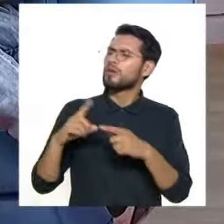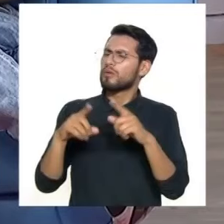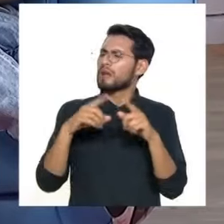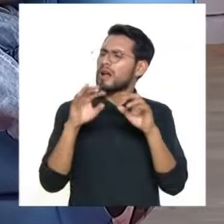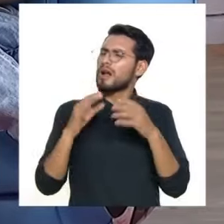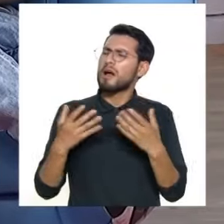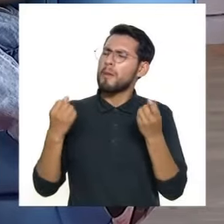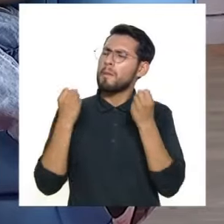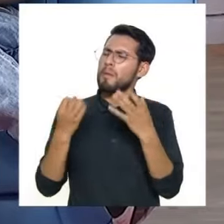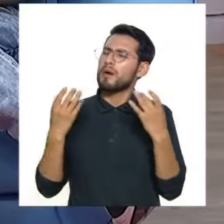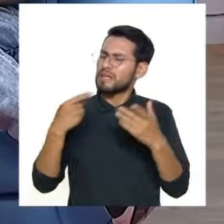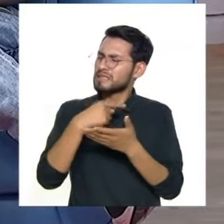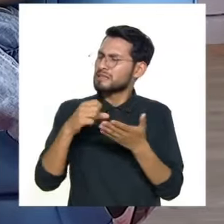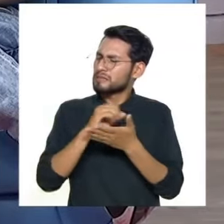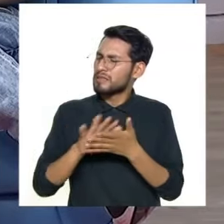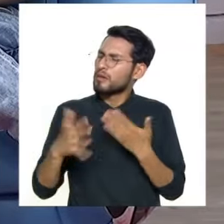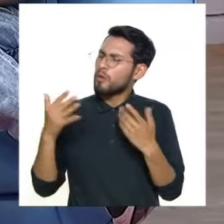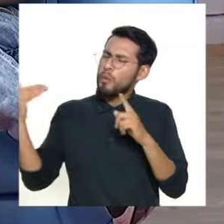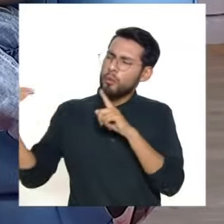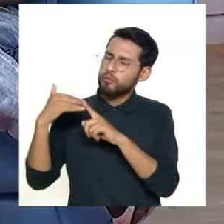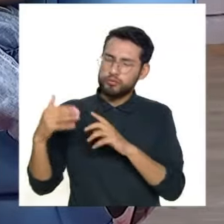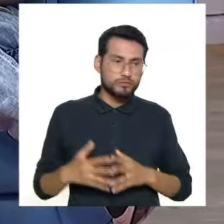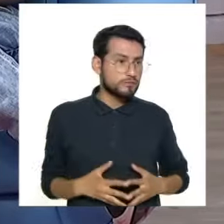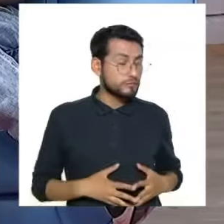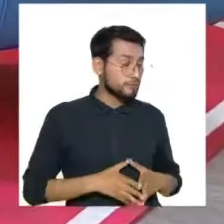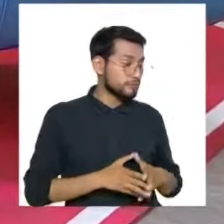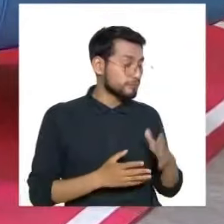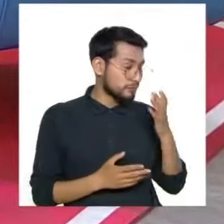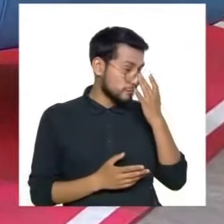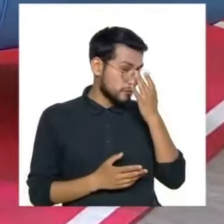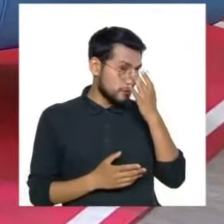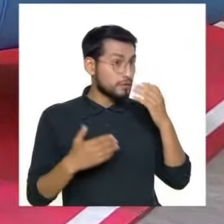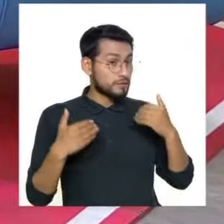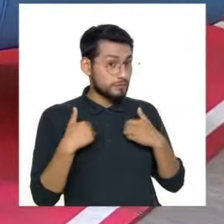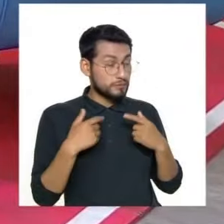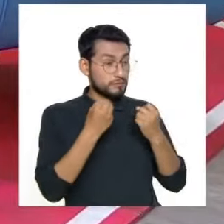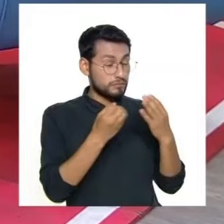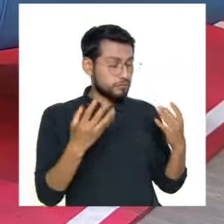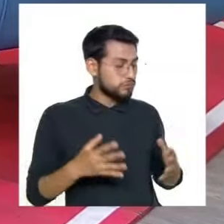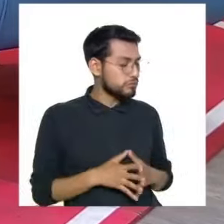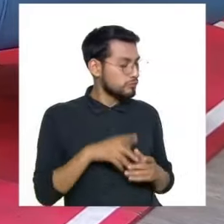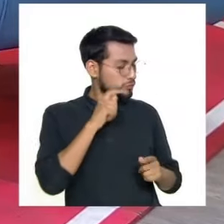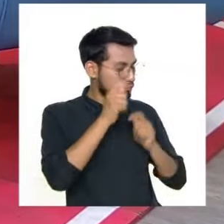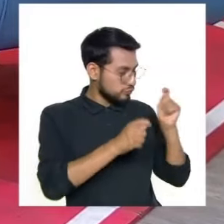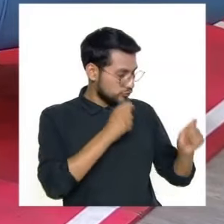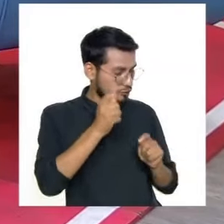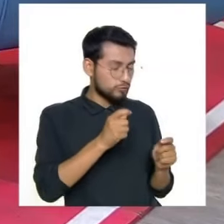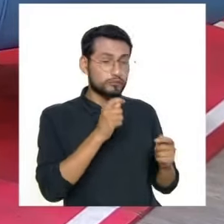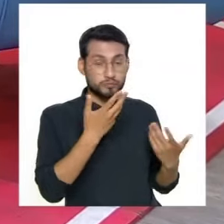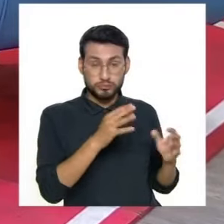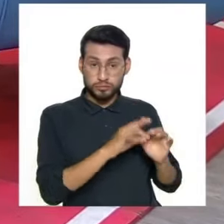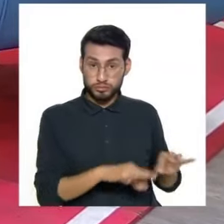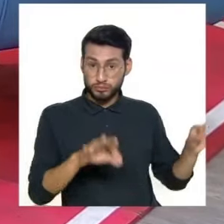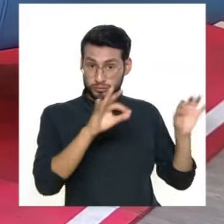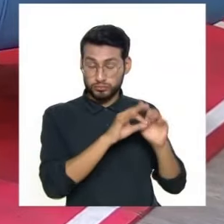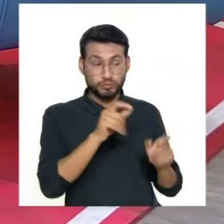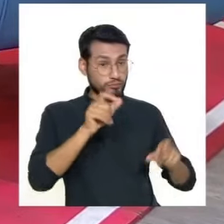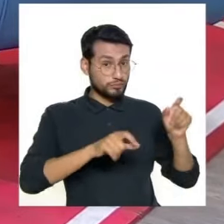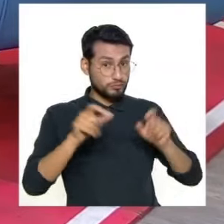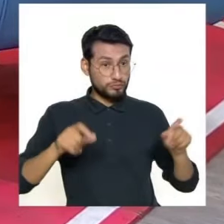con mayor demanda en semana santa Mira eh Tienes diversos creo que turismo es uno muy importante la